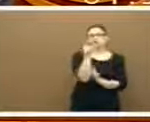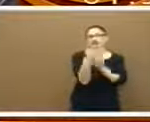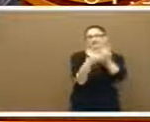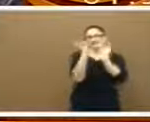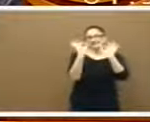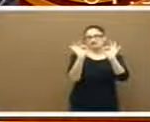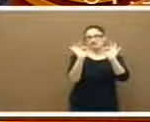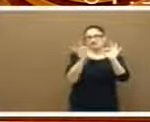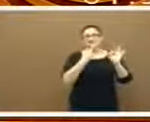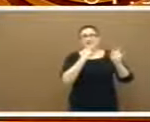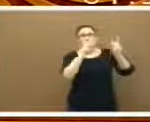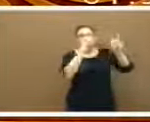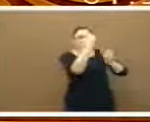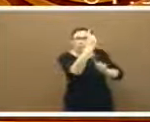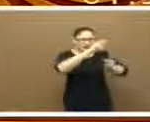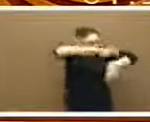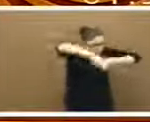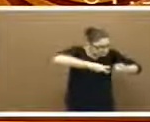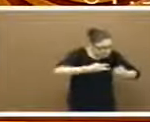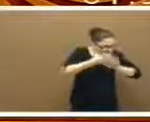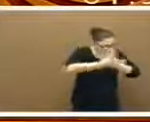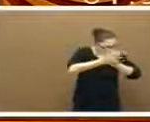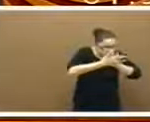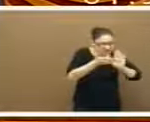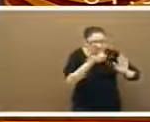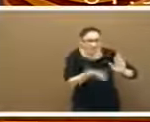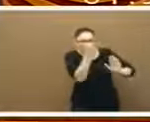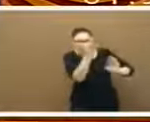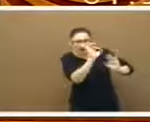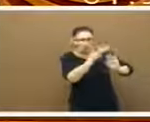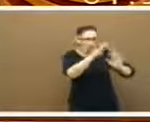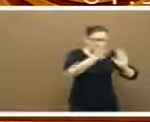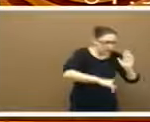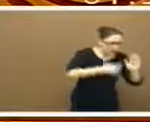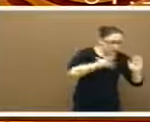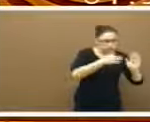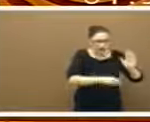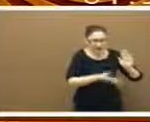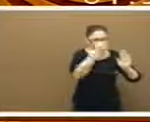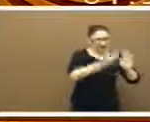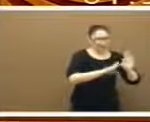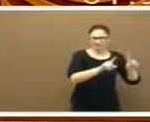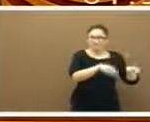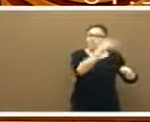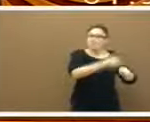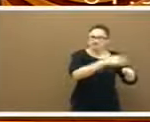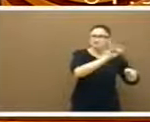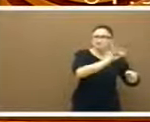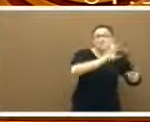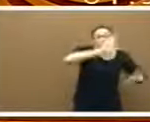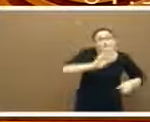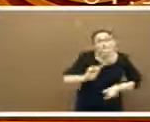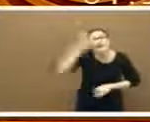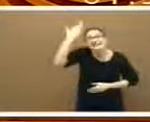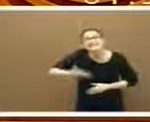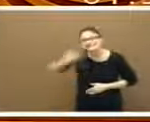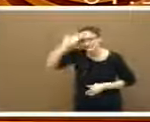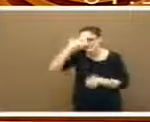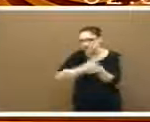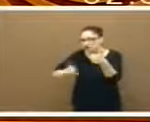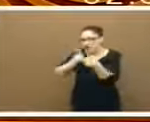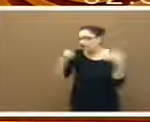tratar una enmienda en concreto y saber si se puede dar de alta o se puede dar de alta me parece importantísimo, pero más importante todavía es trasladar